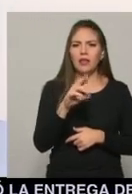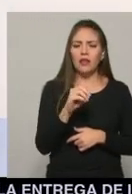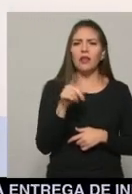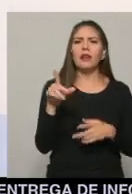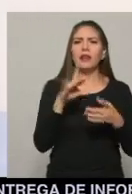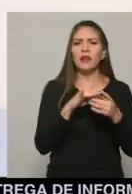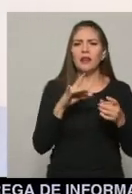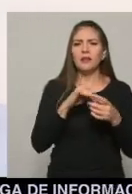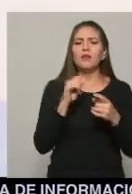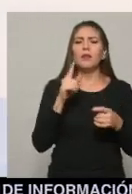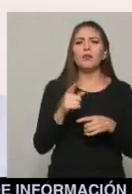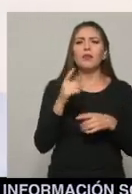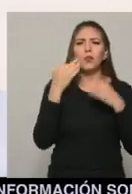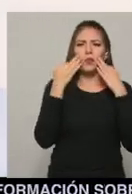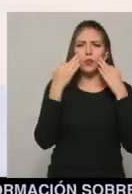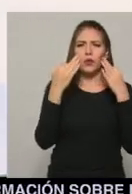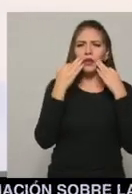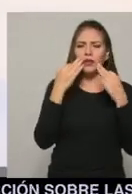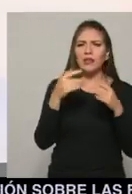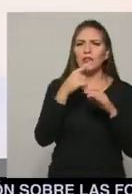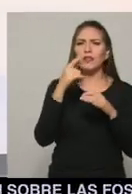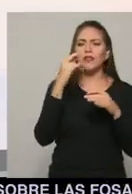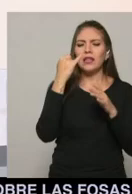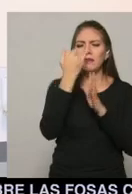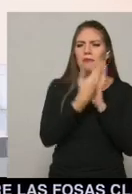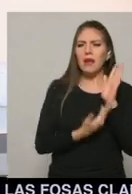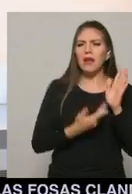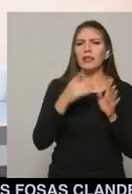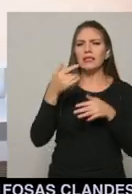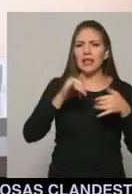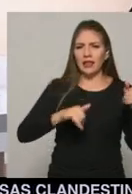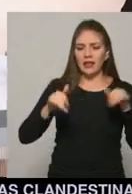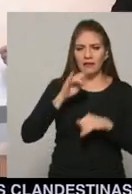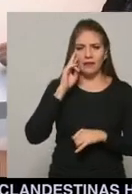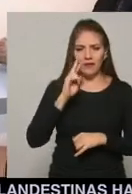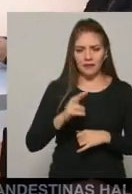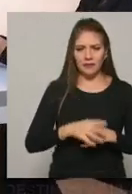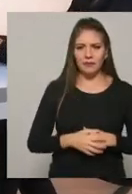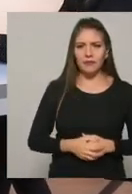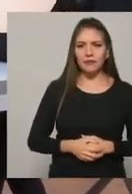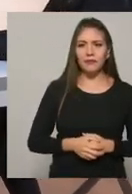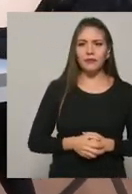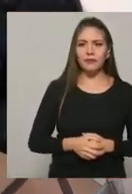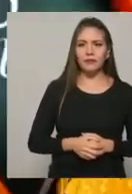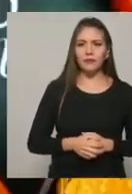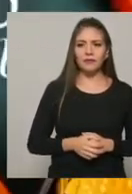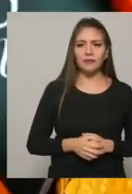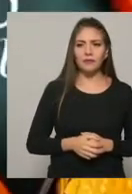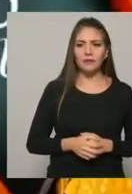4ª Muestra Nacional de Imágenes Científicas Múnich 2019. No se vaya.